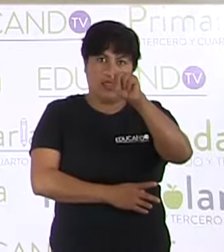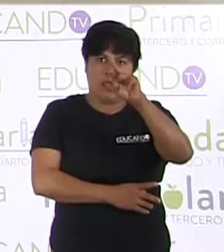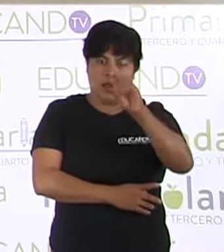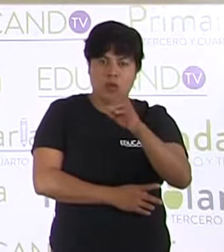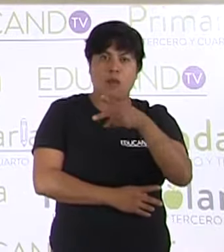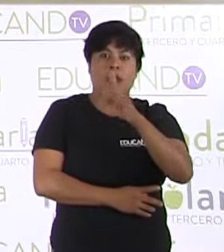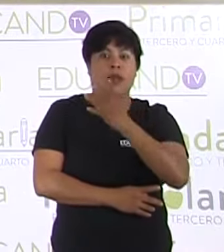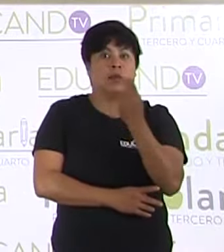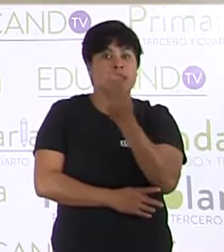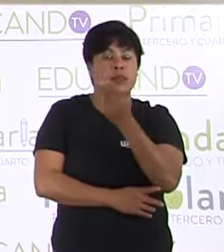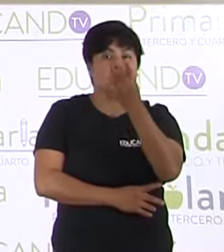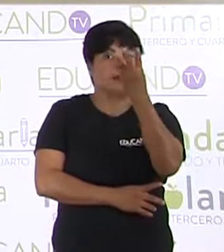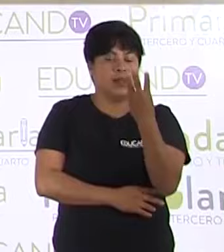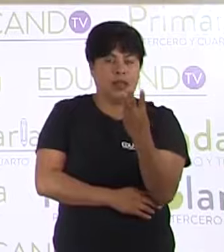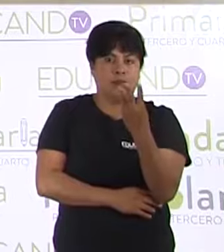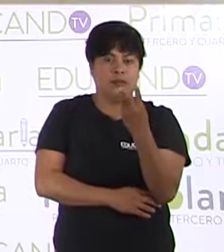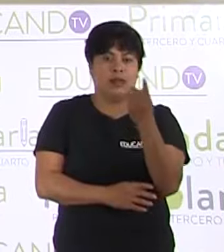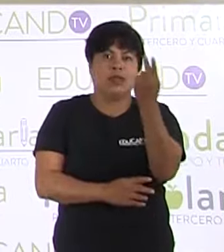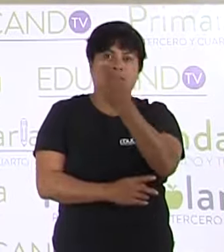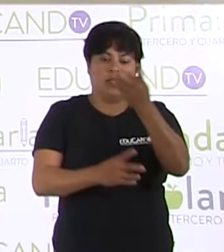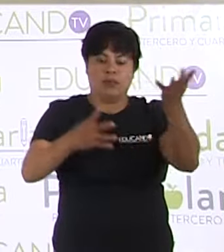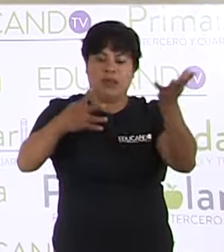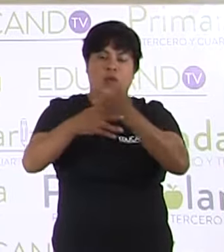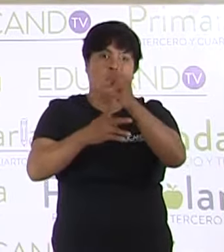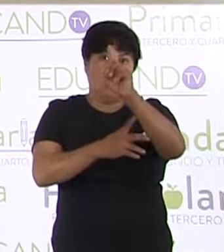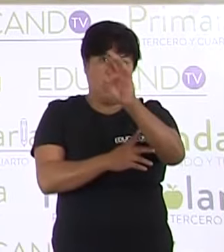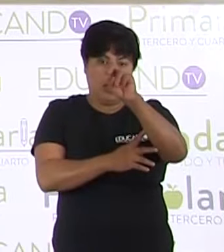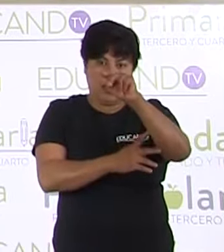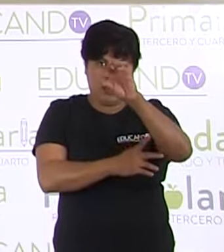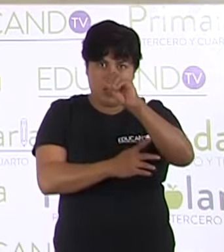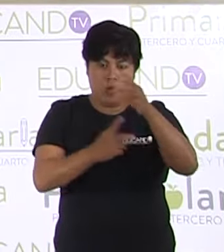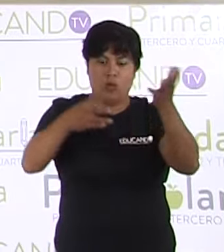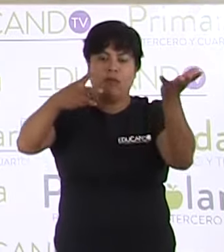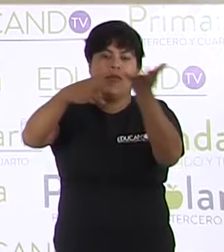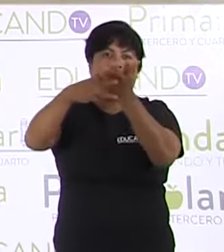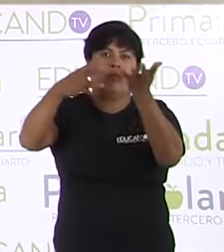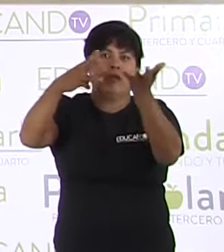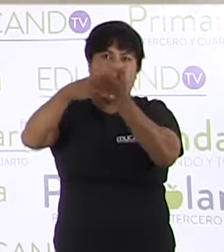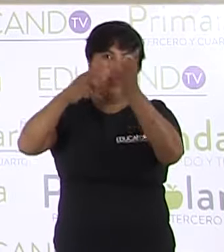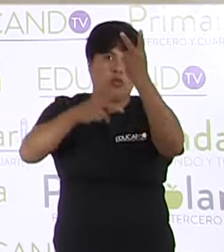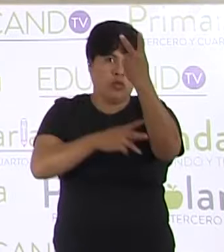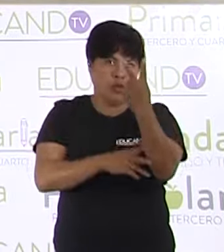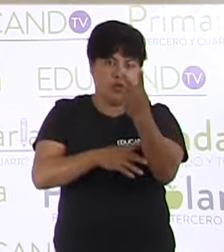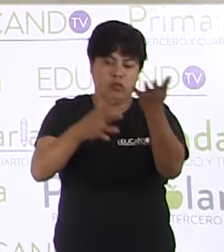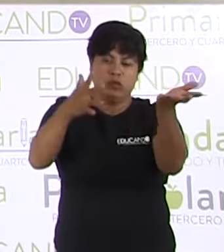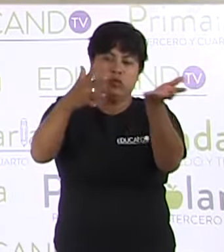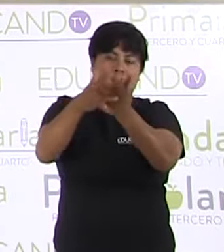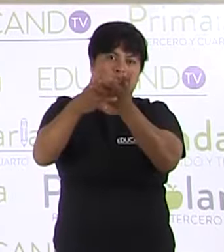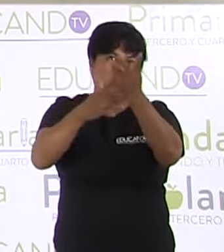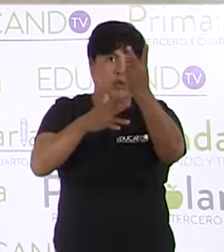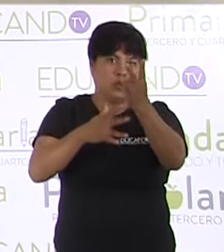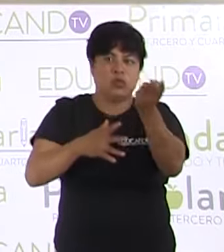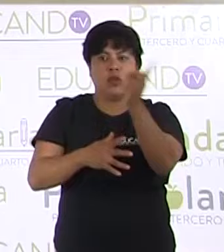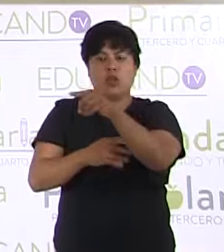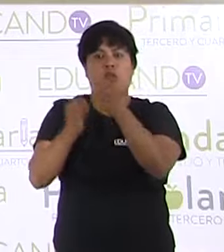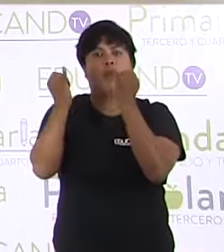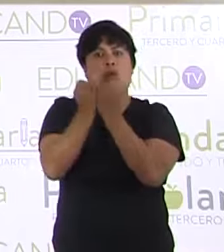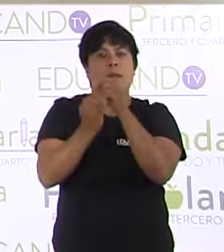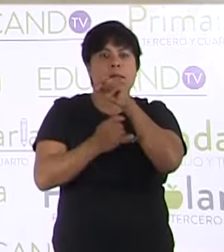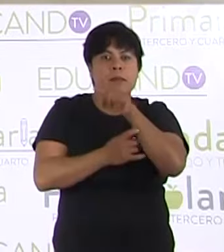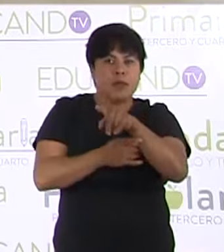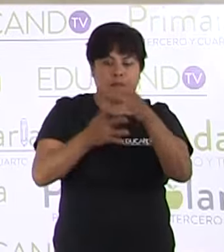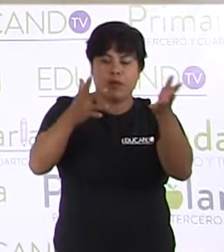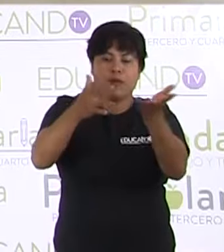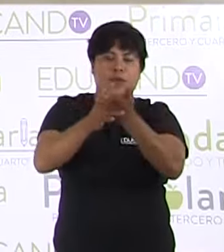necesitamos representar tres entonces nuestro primer entero lo dividimos en dos y nuestro segundo también